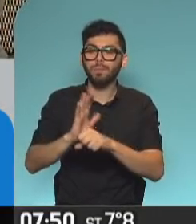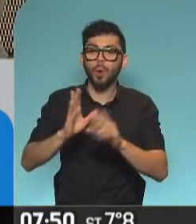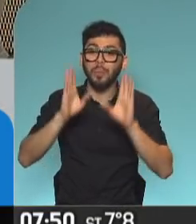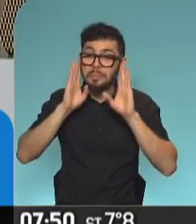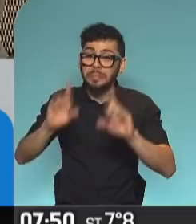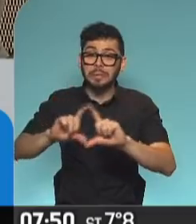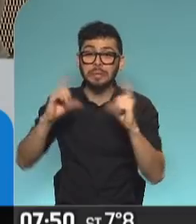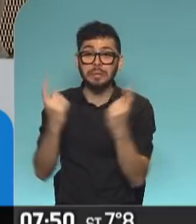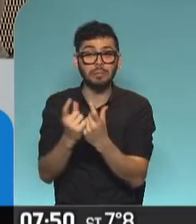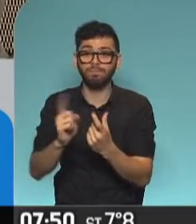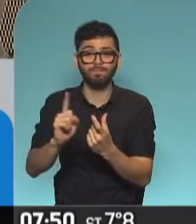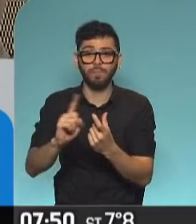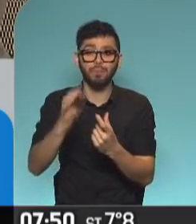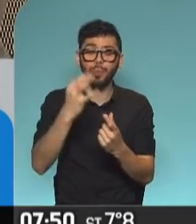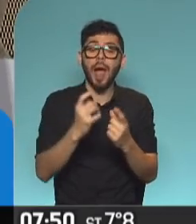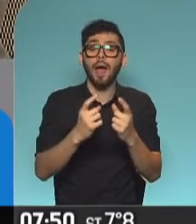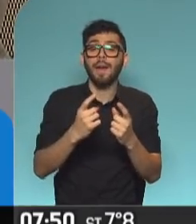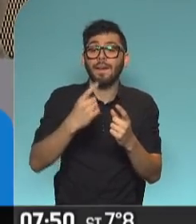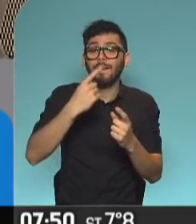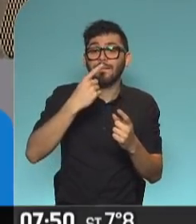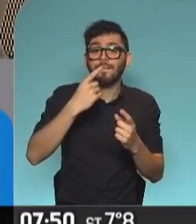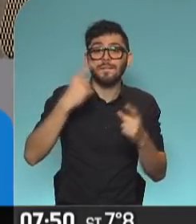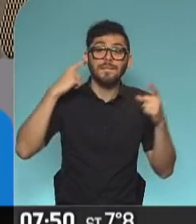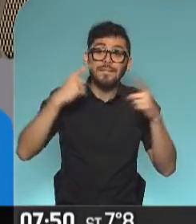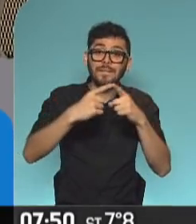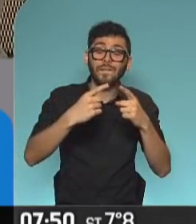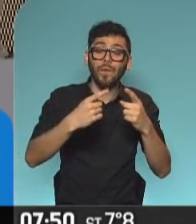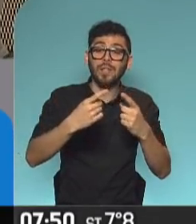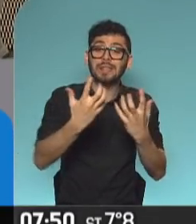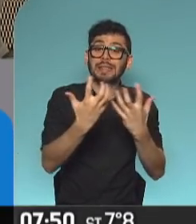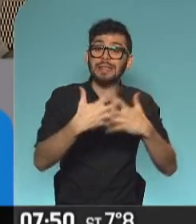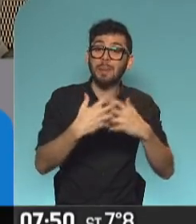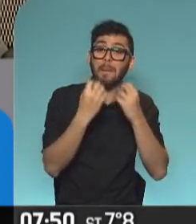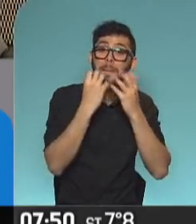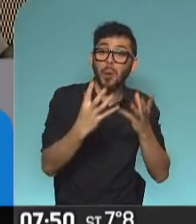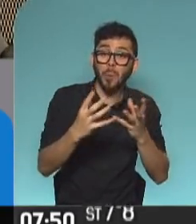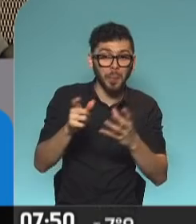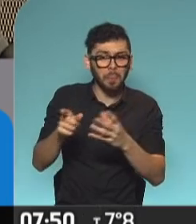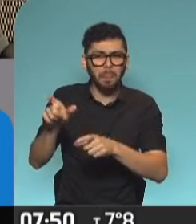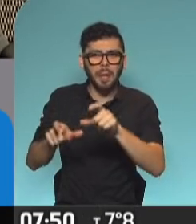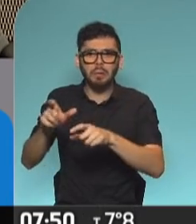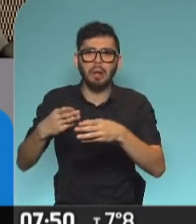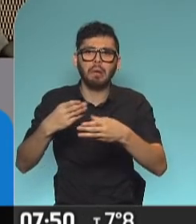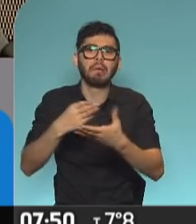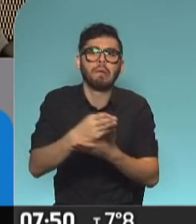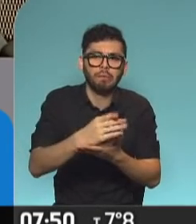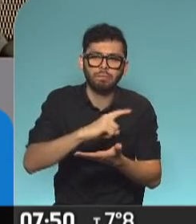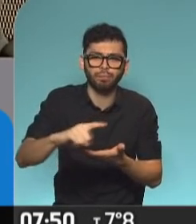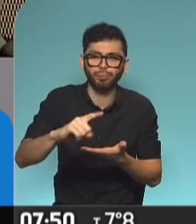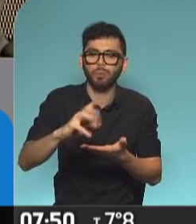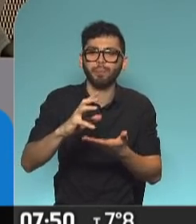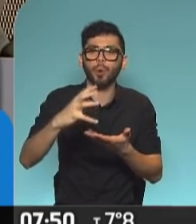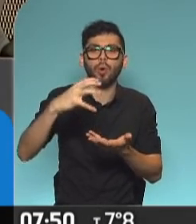fines intentar mejorar un sistema, pero fue alejar un poco la gestión de la gente con la monopolización del servicio